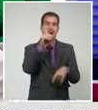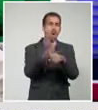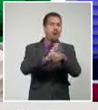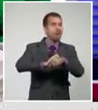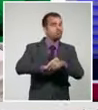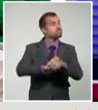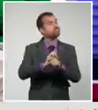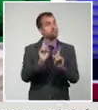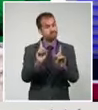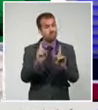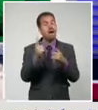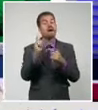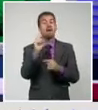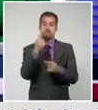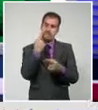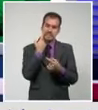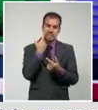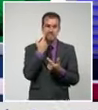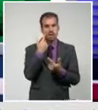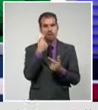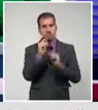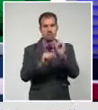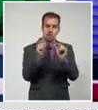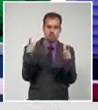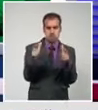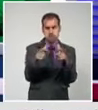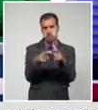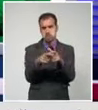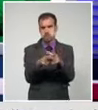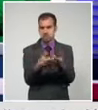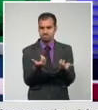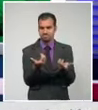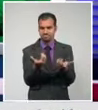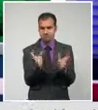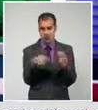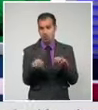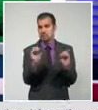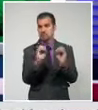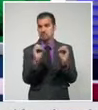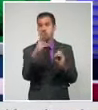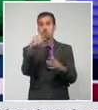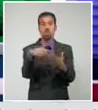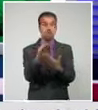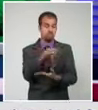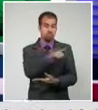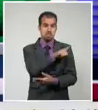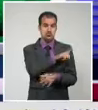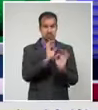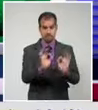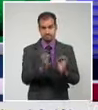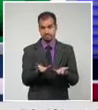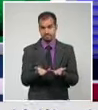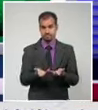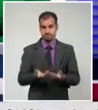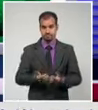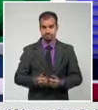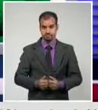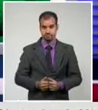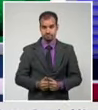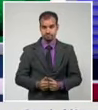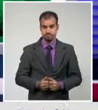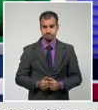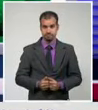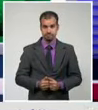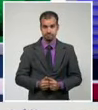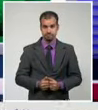el comportamiento que ha tenido en los últimos 2 días, pues hace